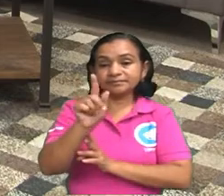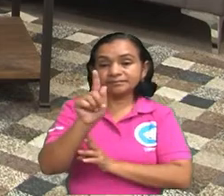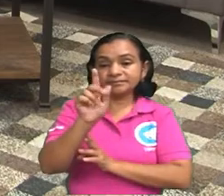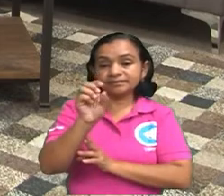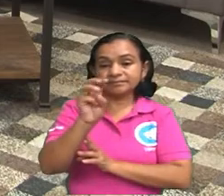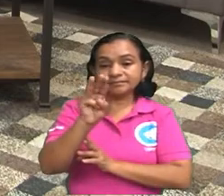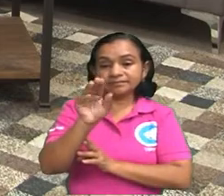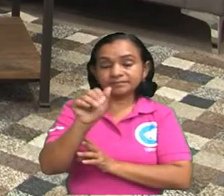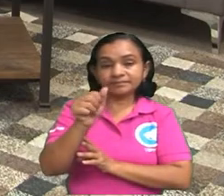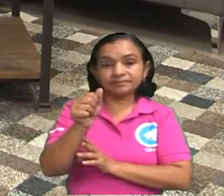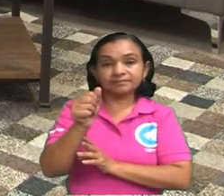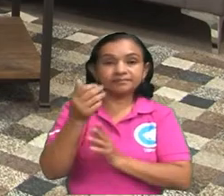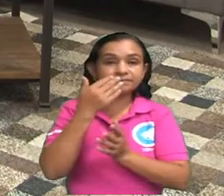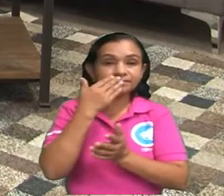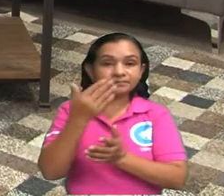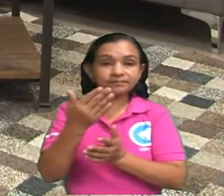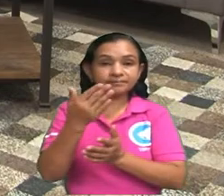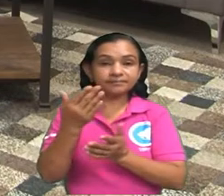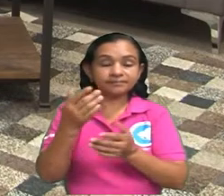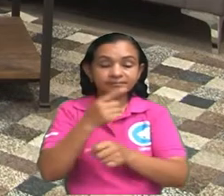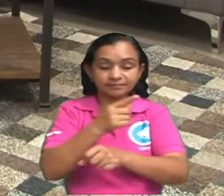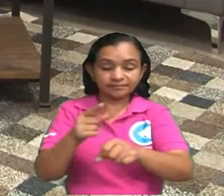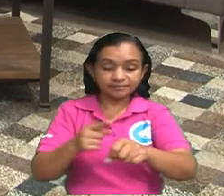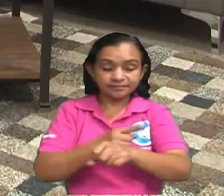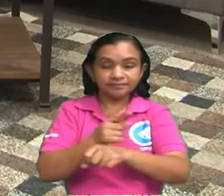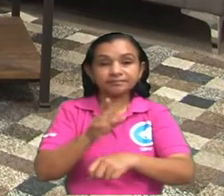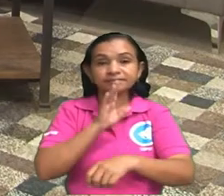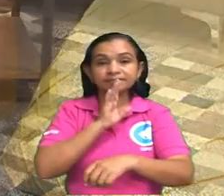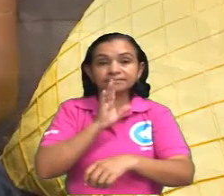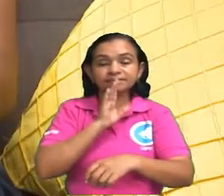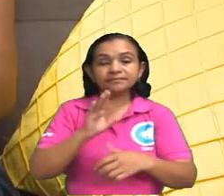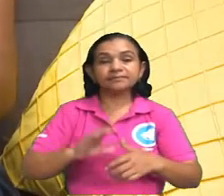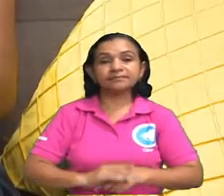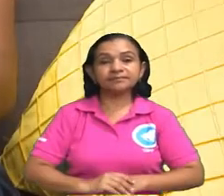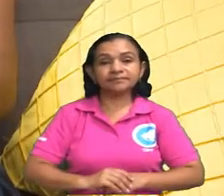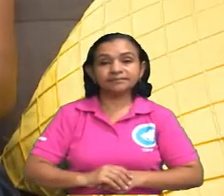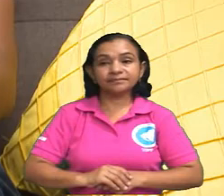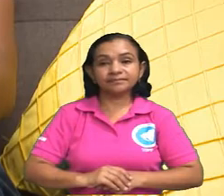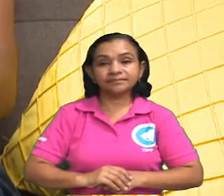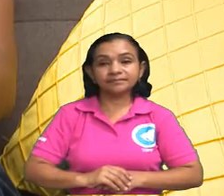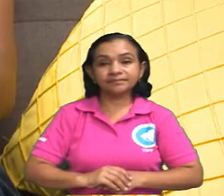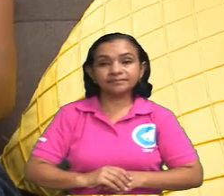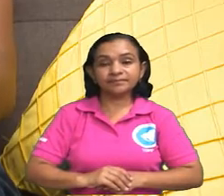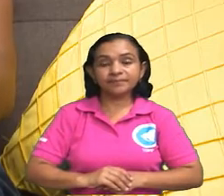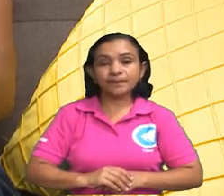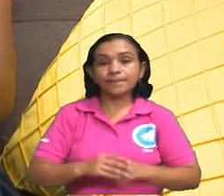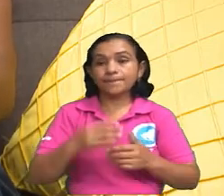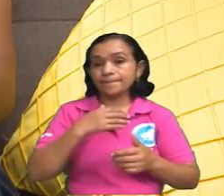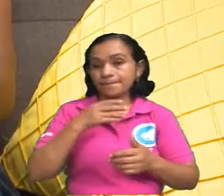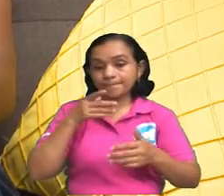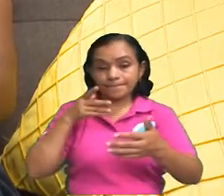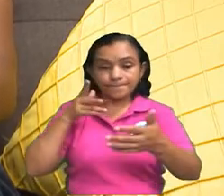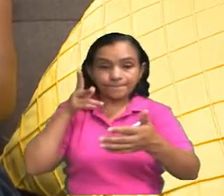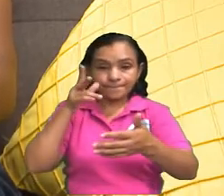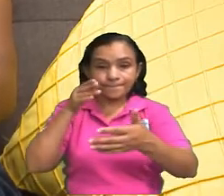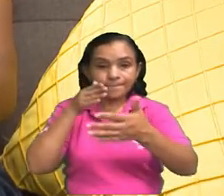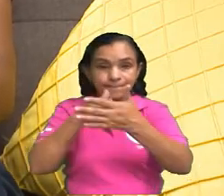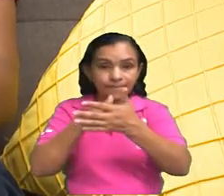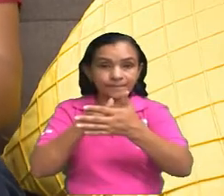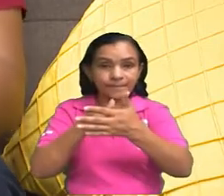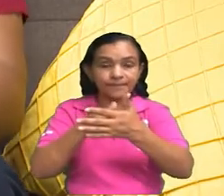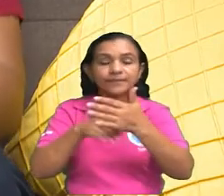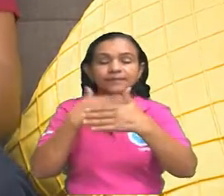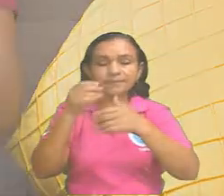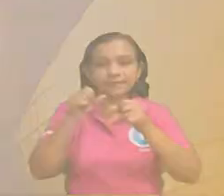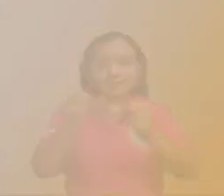Fidel Castro, pero bueno, en una hora estamos conversando sobre ello. Así es. Nosotros tenemos que hacer una pausa breve, pero